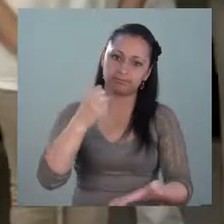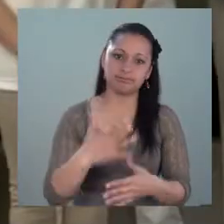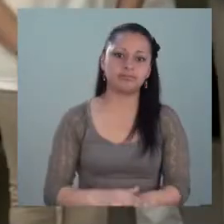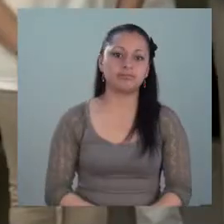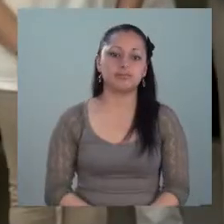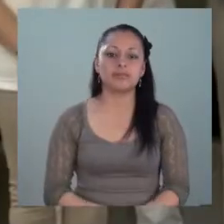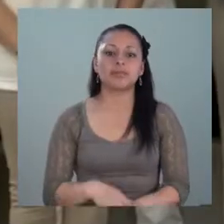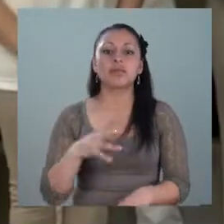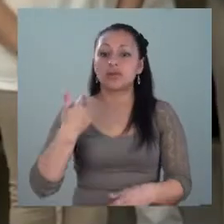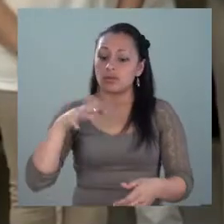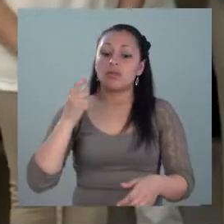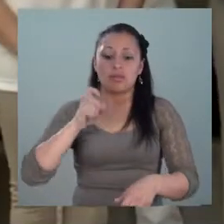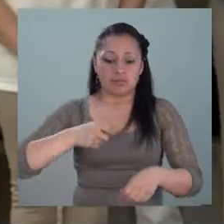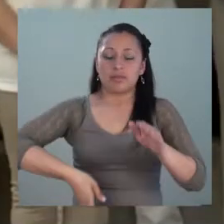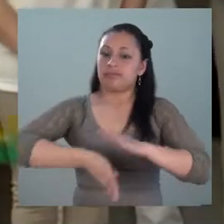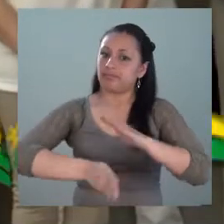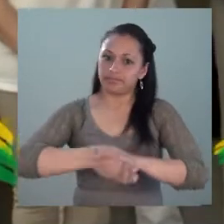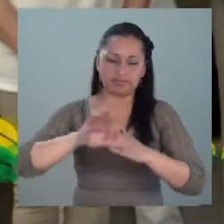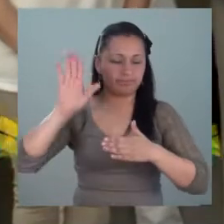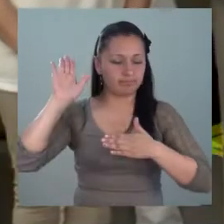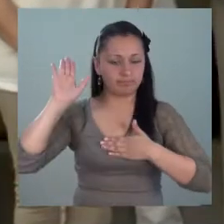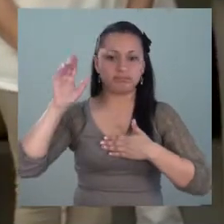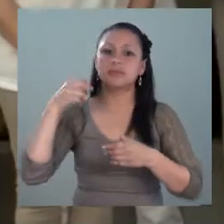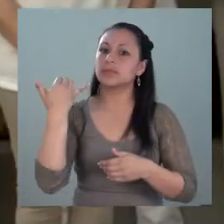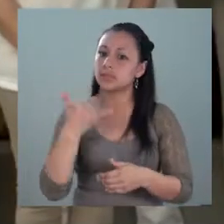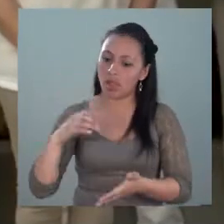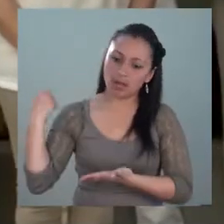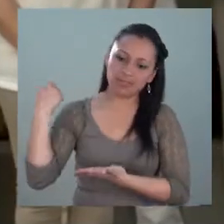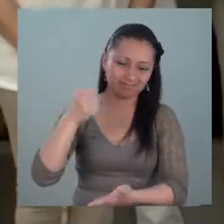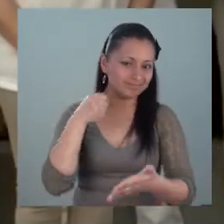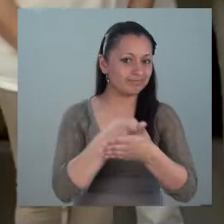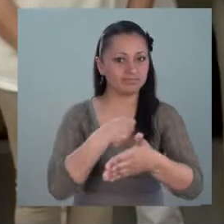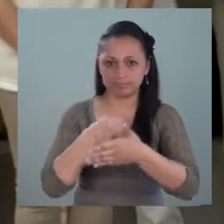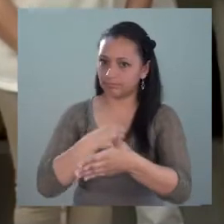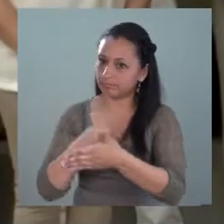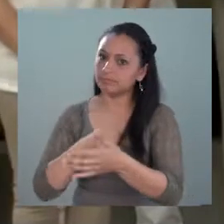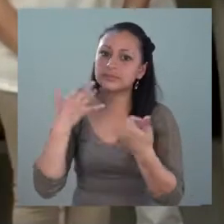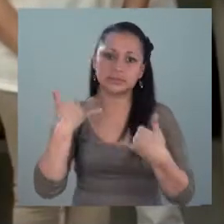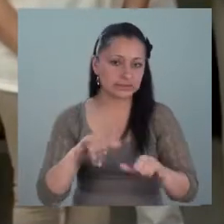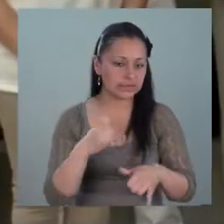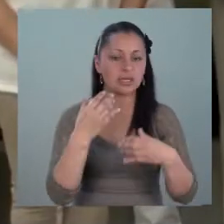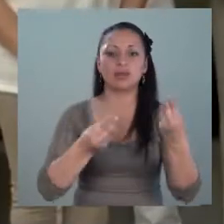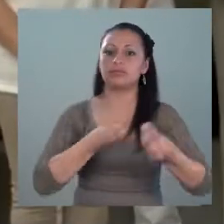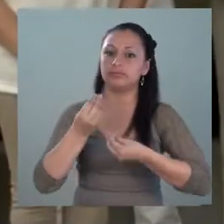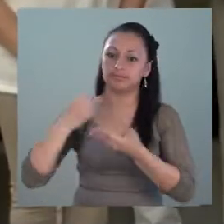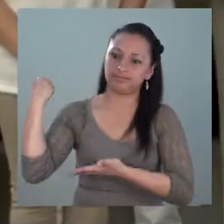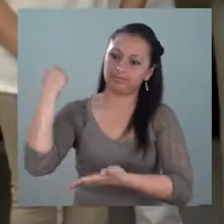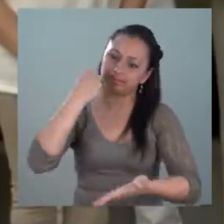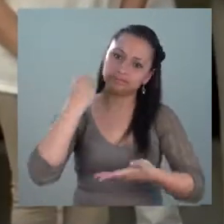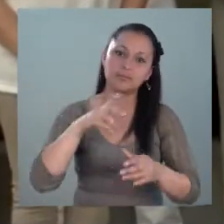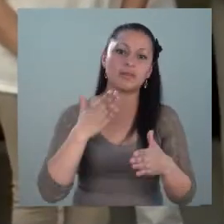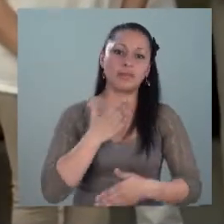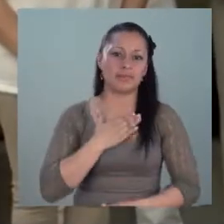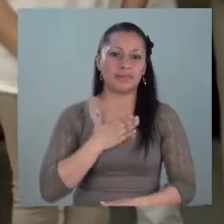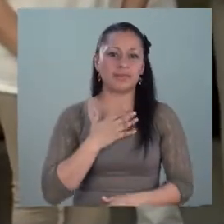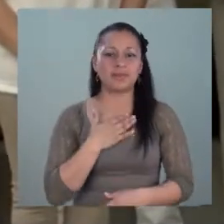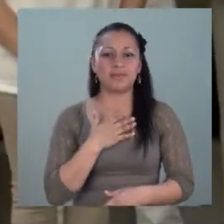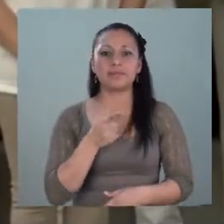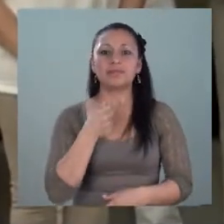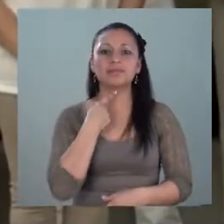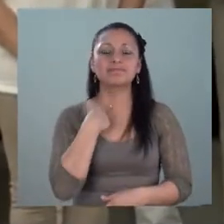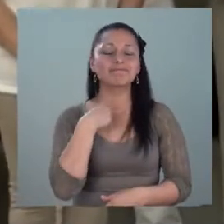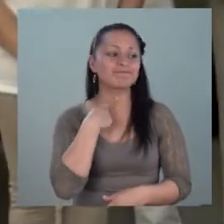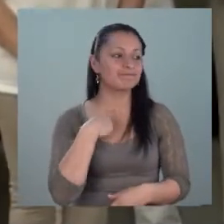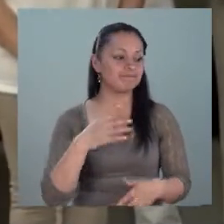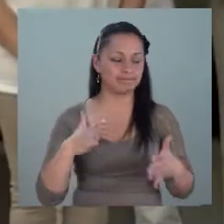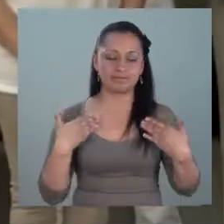compromiso, lo quiero reiterar, los recursos los estamos consiguiendo, los demás recursos los estamos otorgando, y a mí me